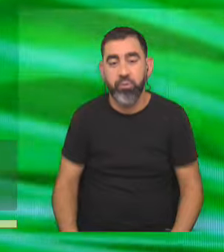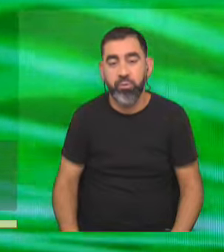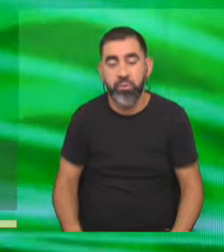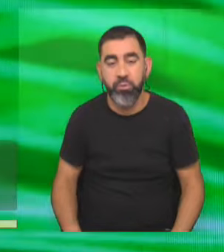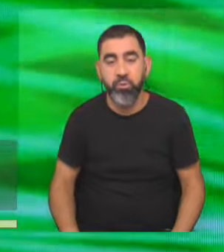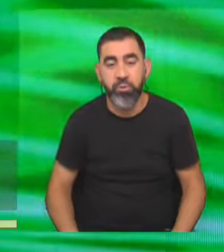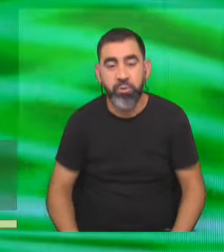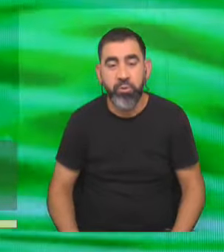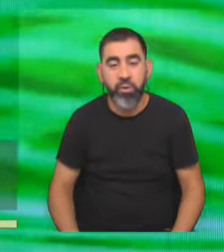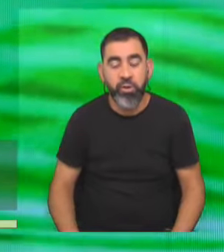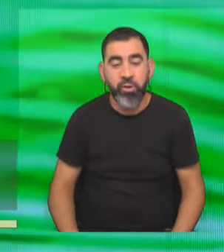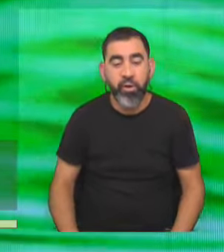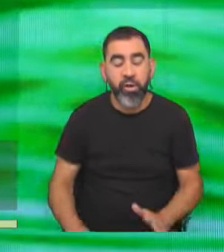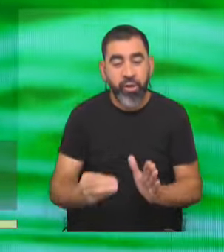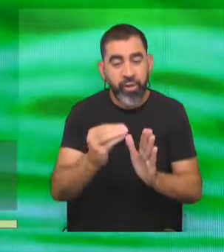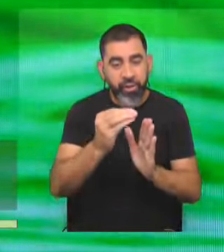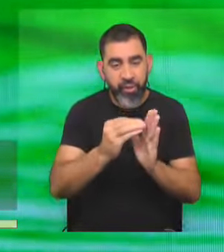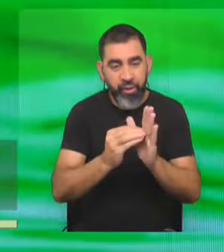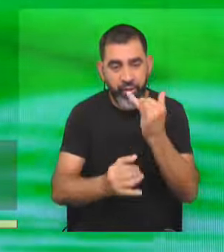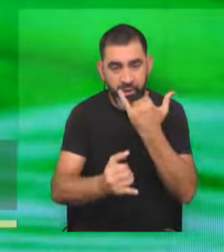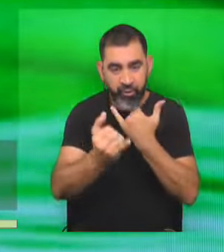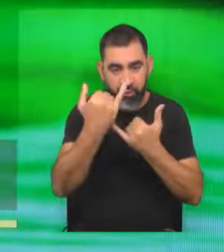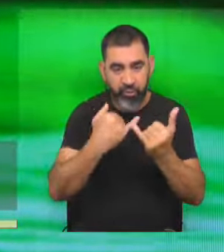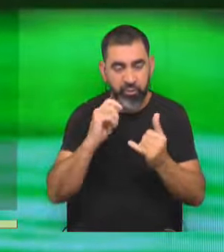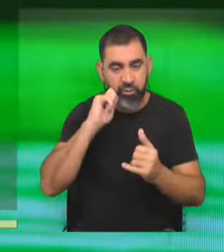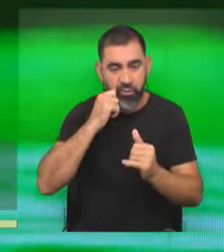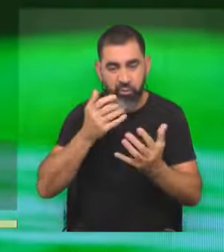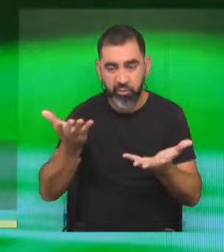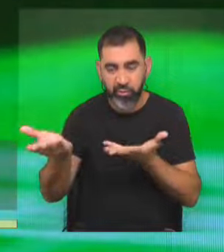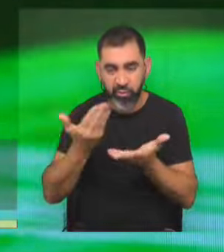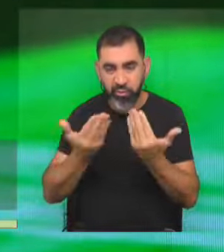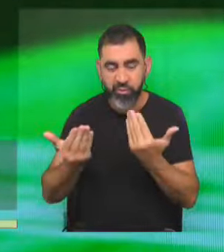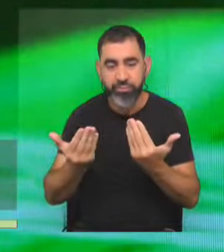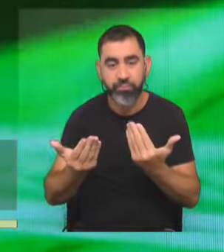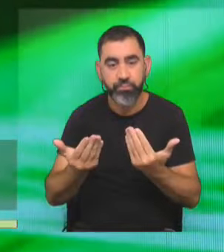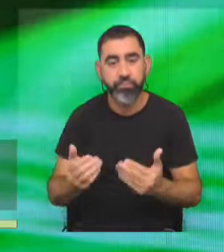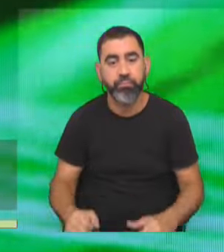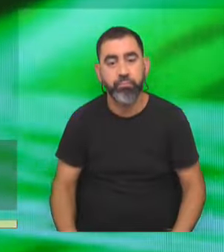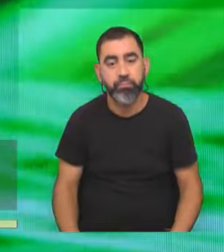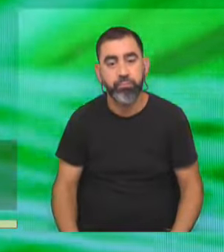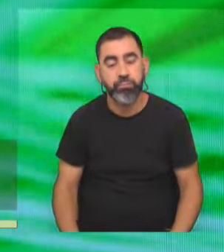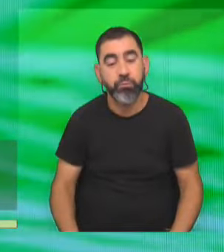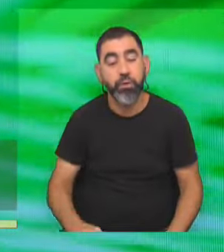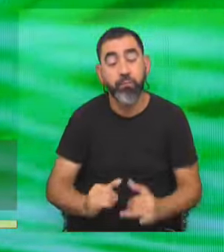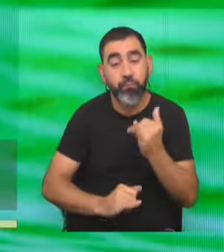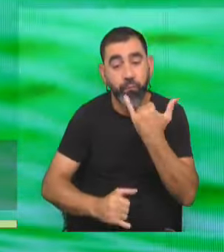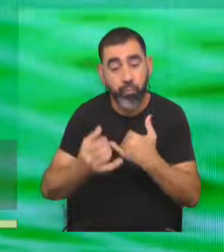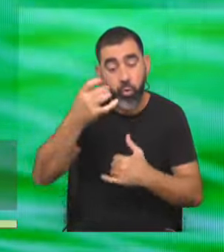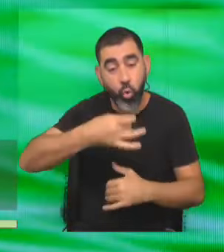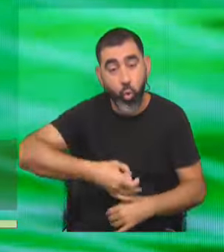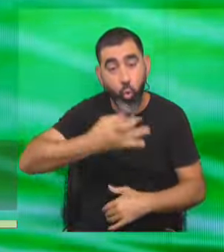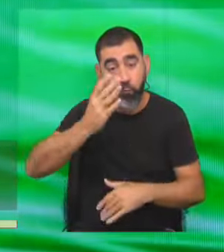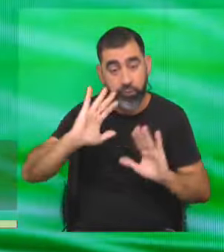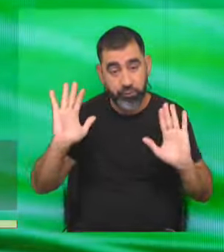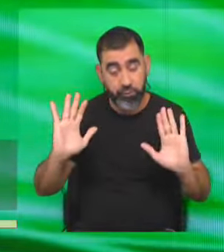este los datos que estoy dando y que me gustaría plantear en este en este bloque son los datos oficiales que están disponibles para toda la